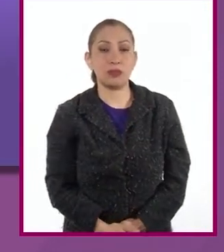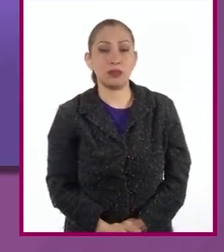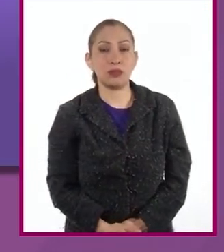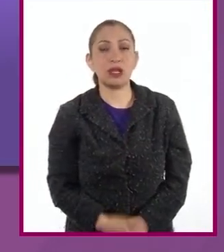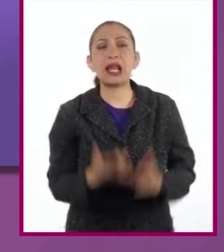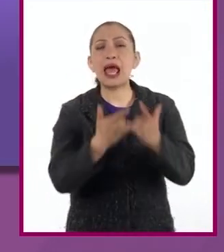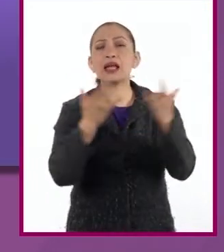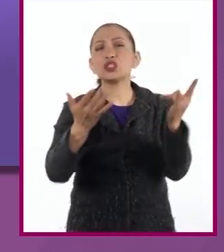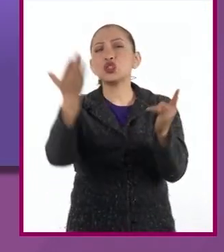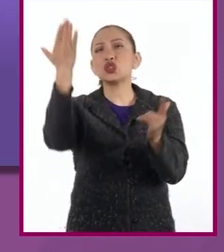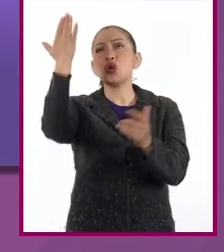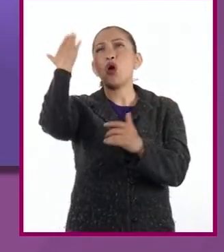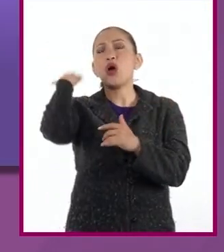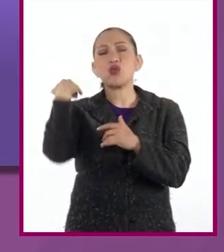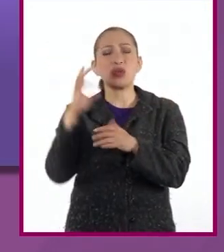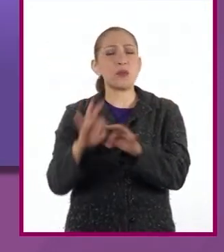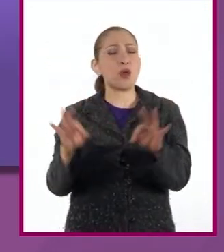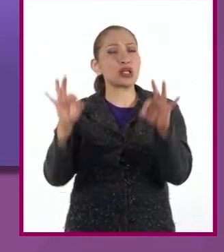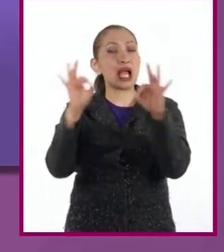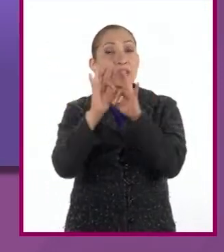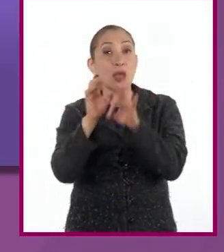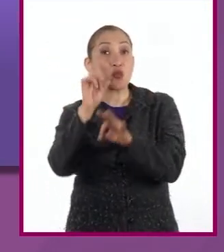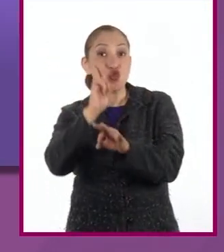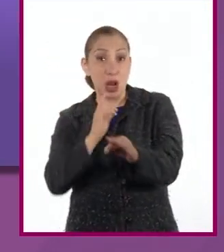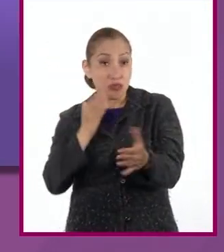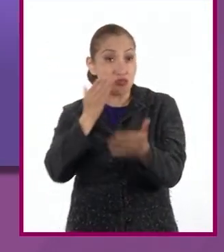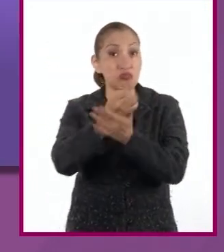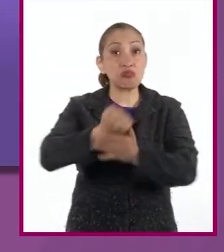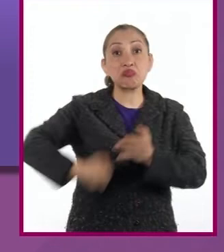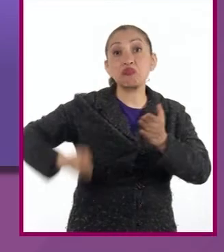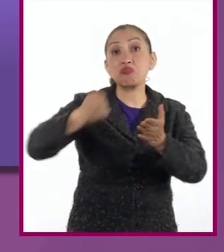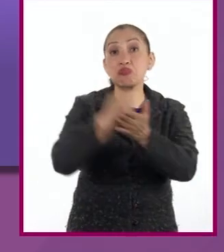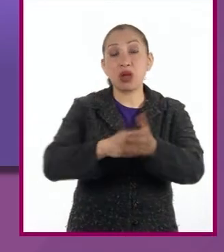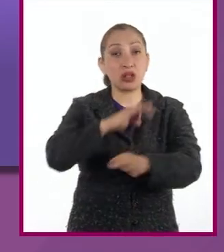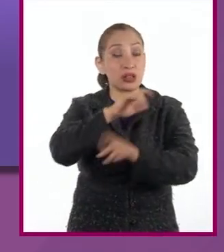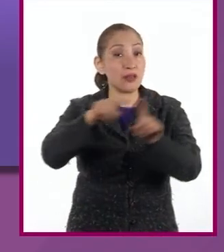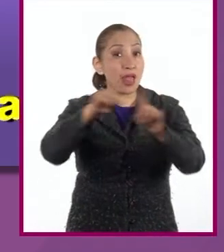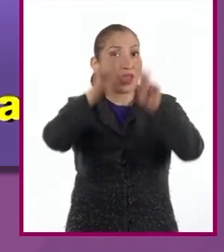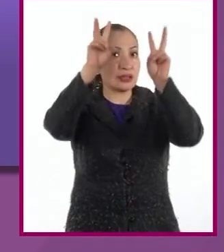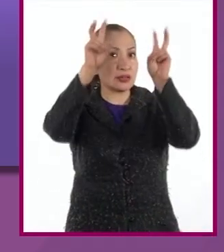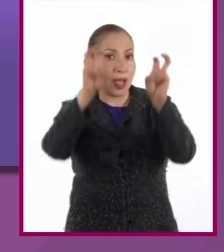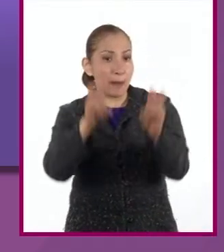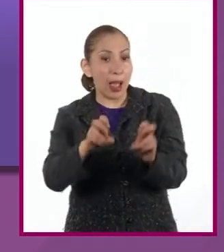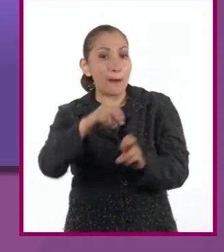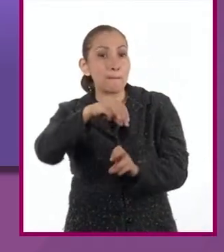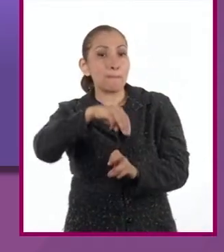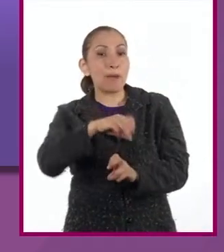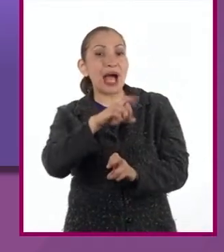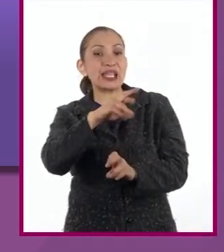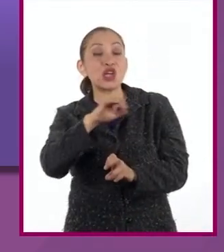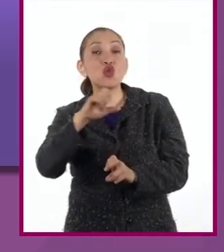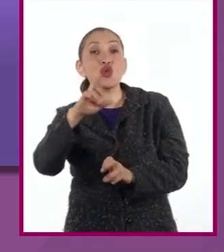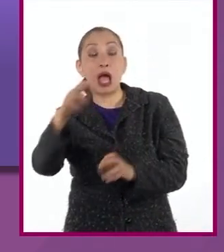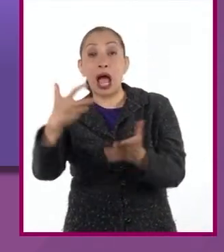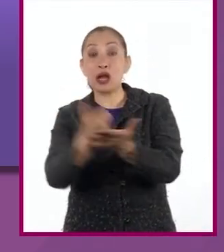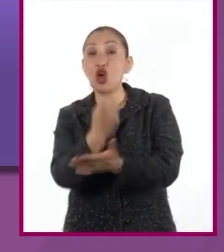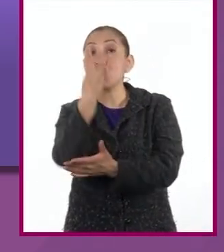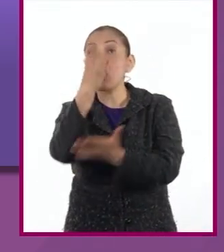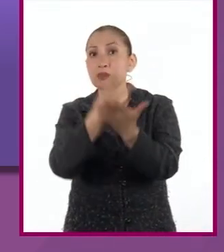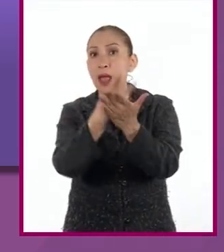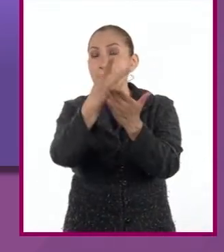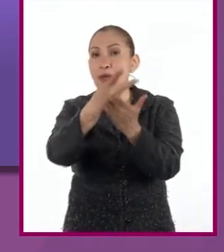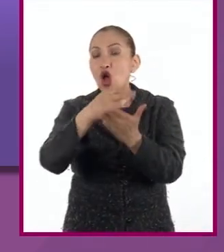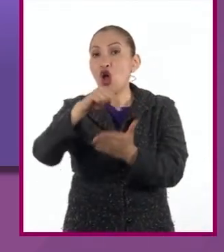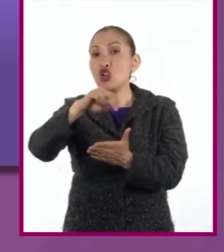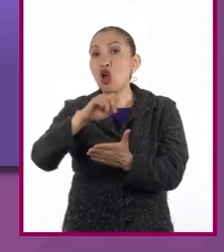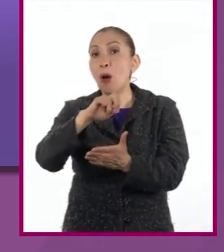La historia recoge importantes intervenciones femeninas en todos los campos. Marie Curie fue ganadora de 2 premios